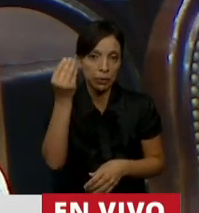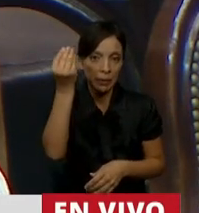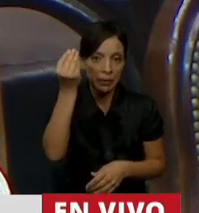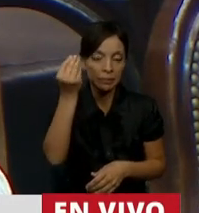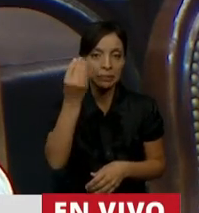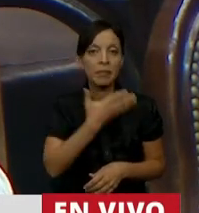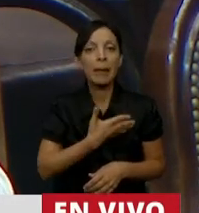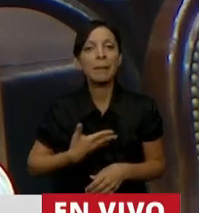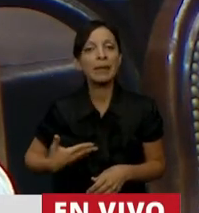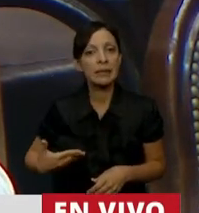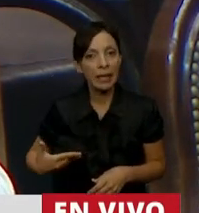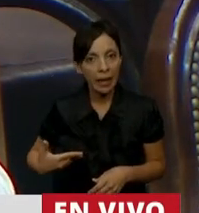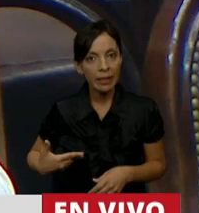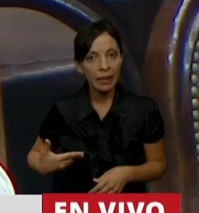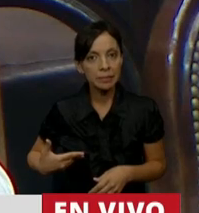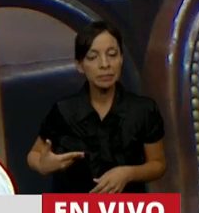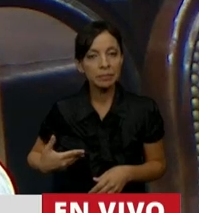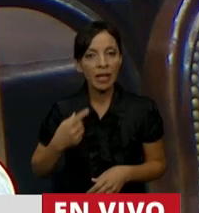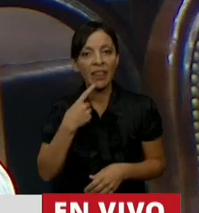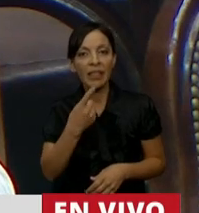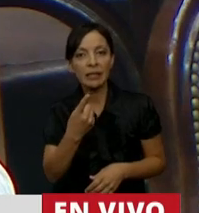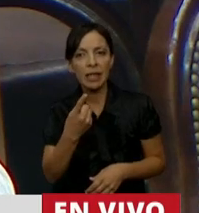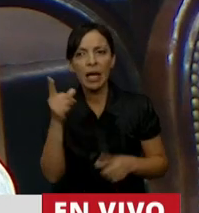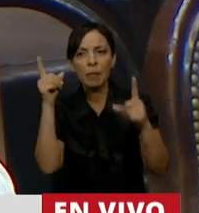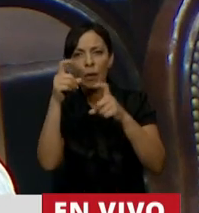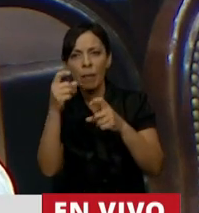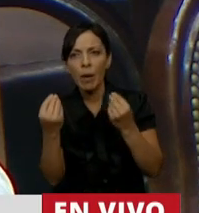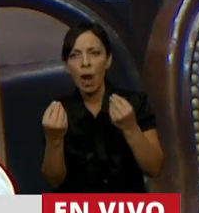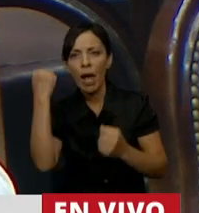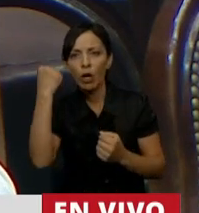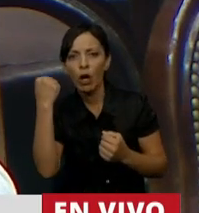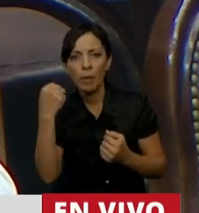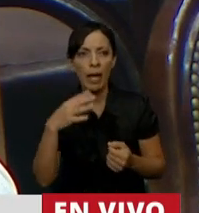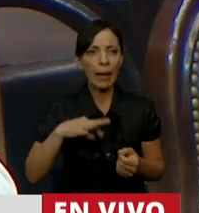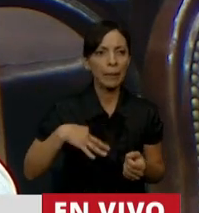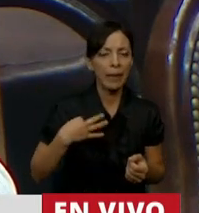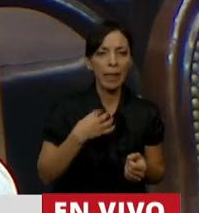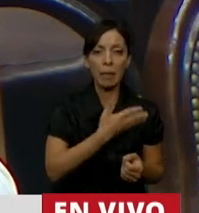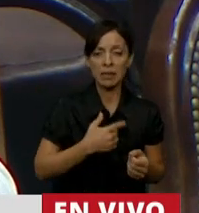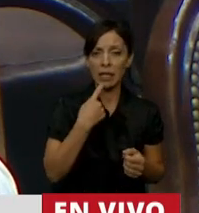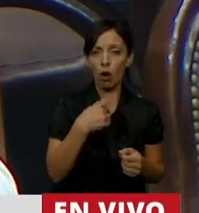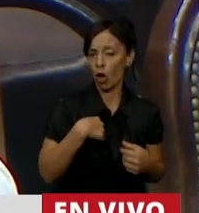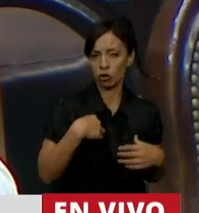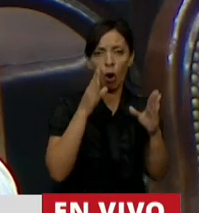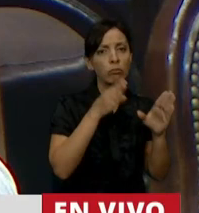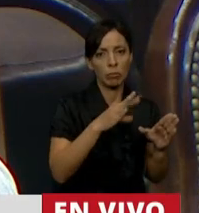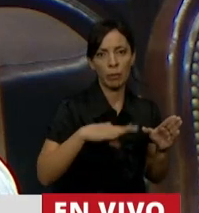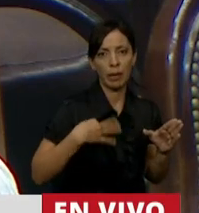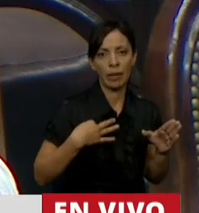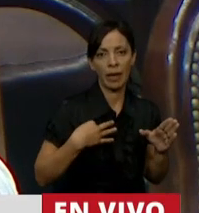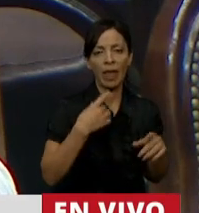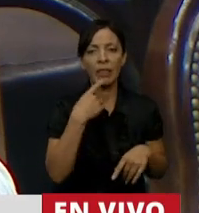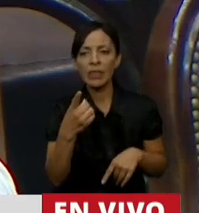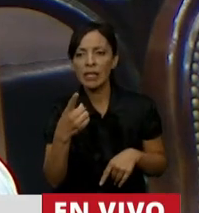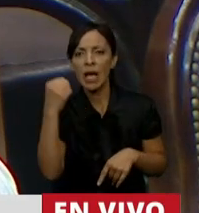Ese presidente que hablaba de que si el dilema es la economía o la vida, yo elegía la vida. Si de la economía se vuelve, de